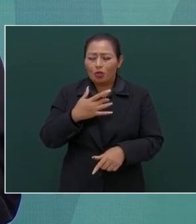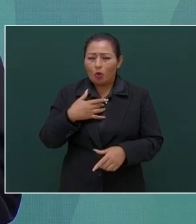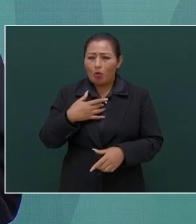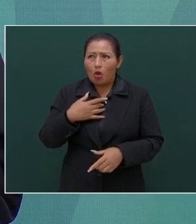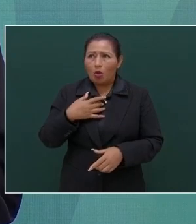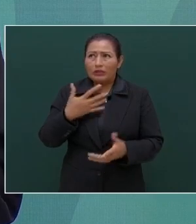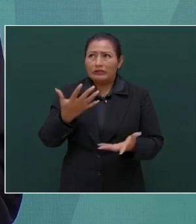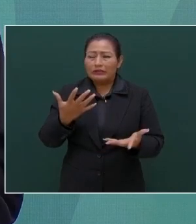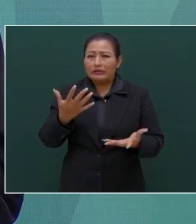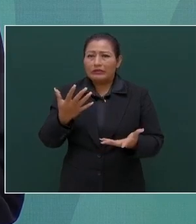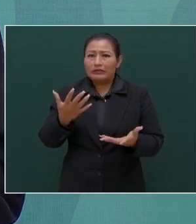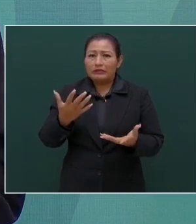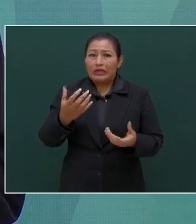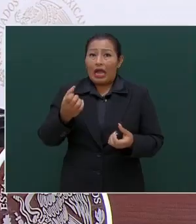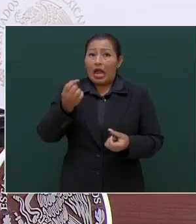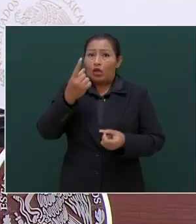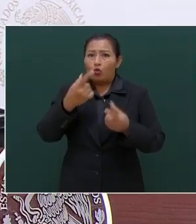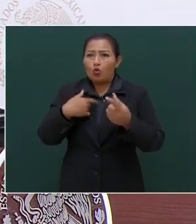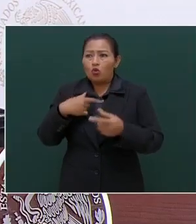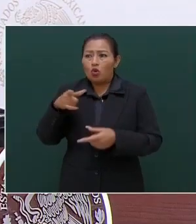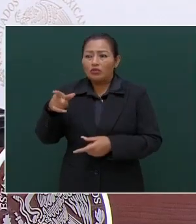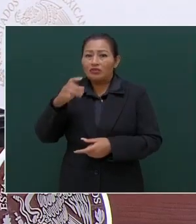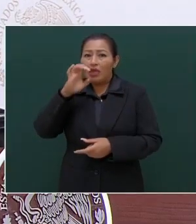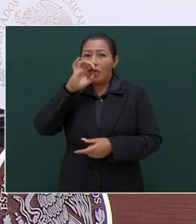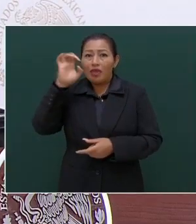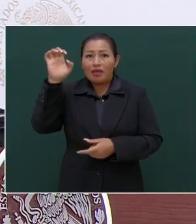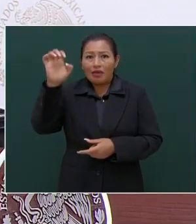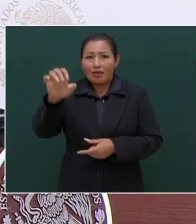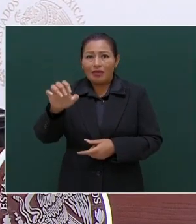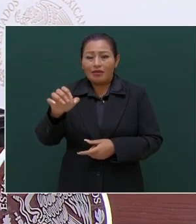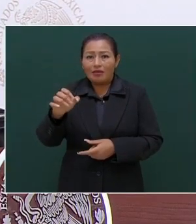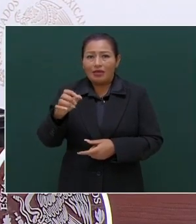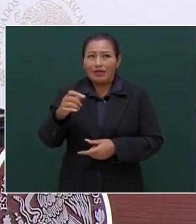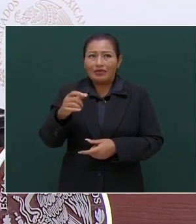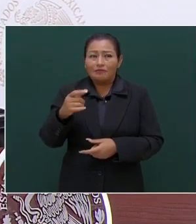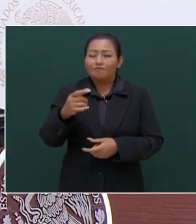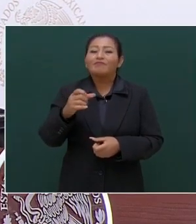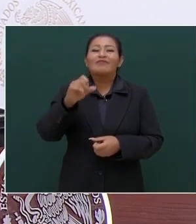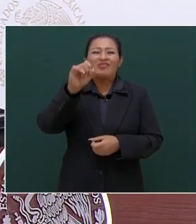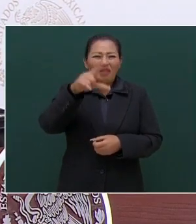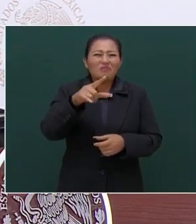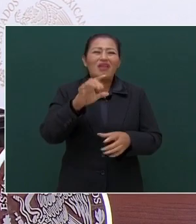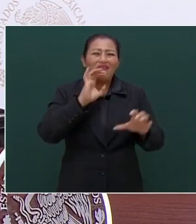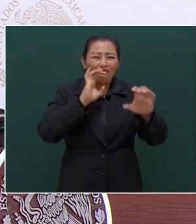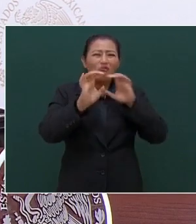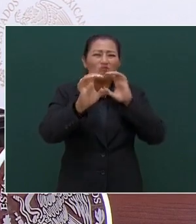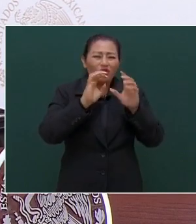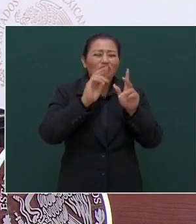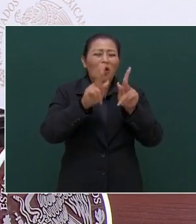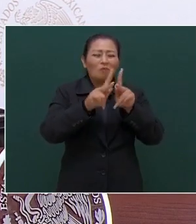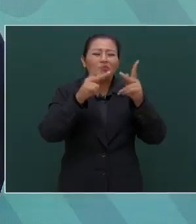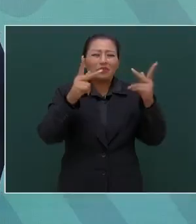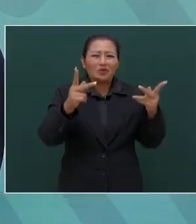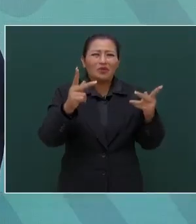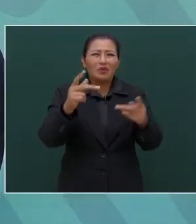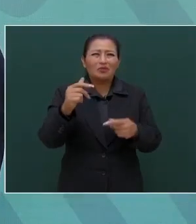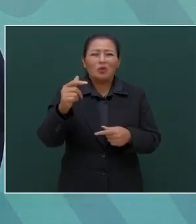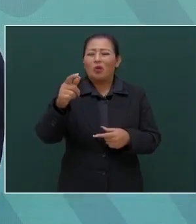porque hay muchos charlatanes. Es un poco lo que pasa en los medios de información, pero no con